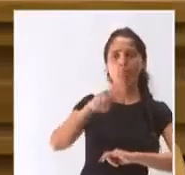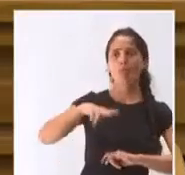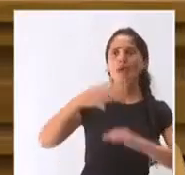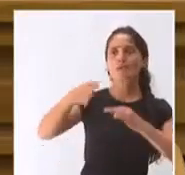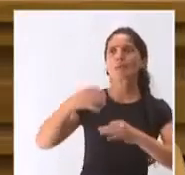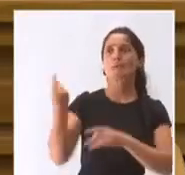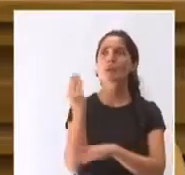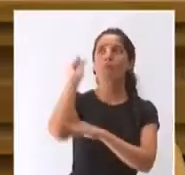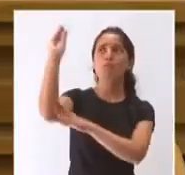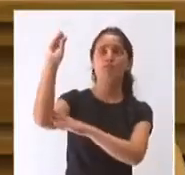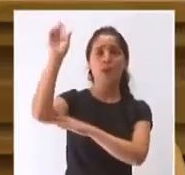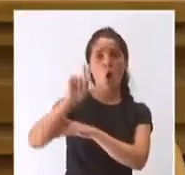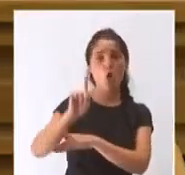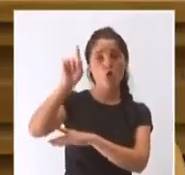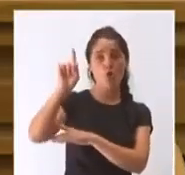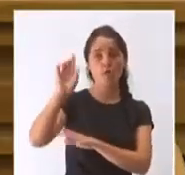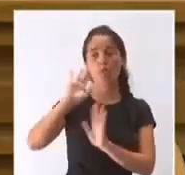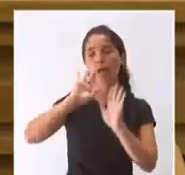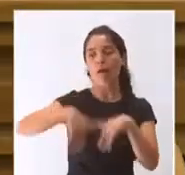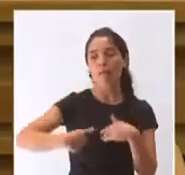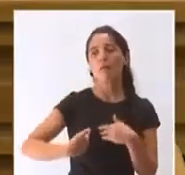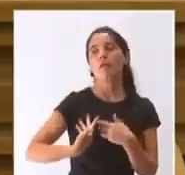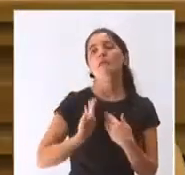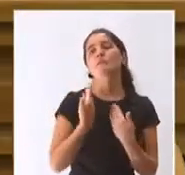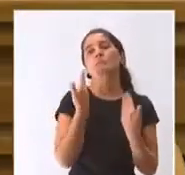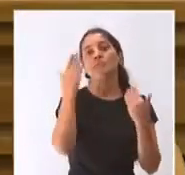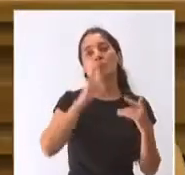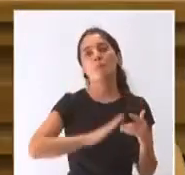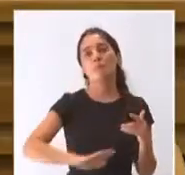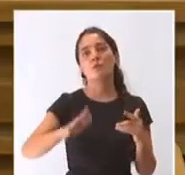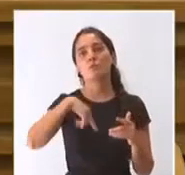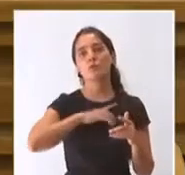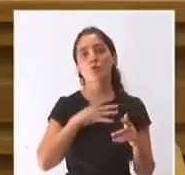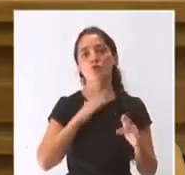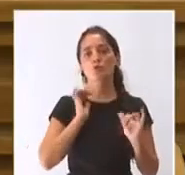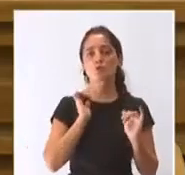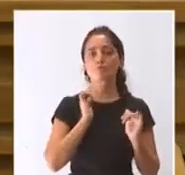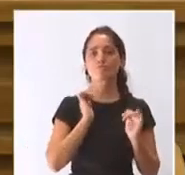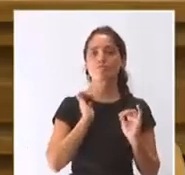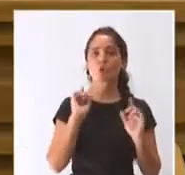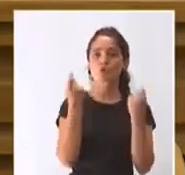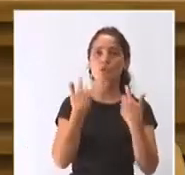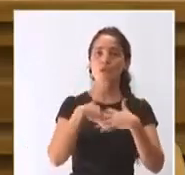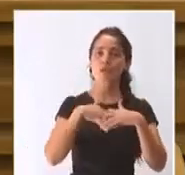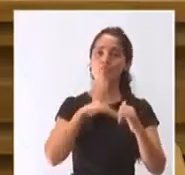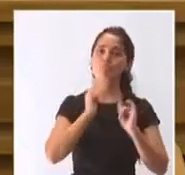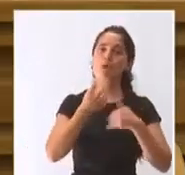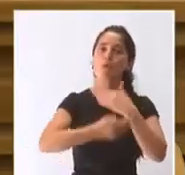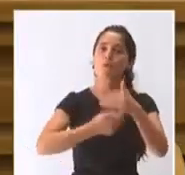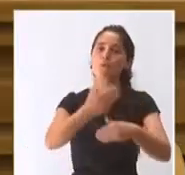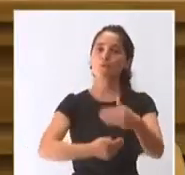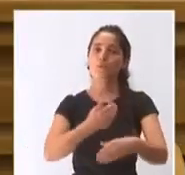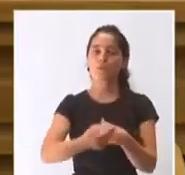sabido arrancar entre unos y otros algo que ayudará más ahora a tener a ministros ministras en este caso